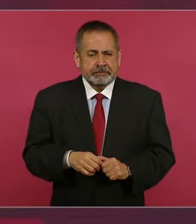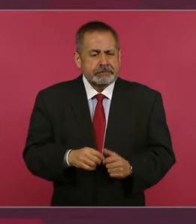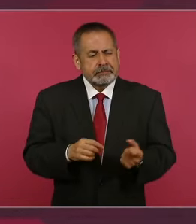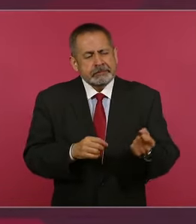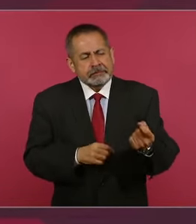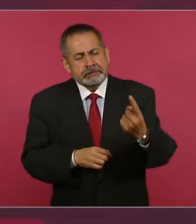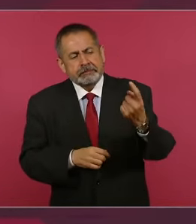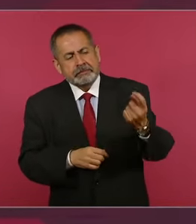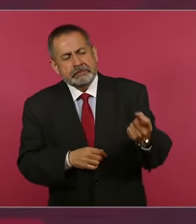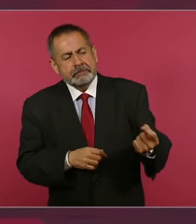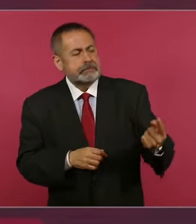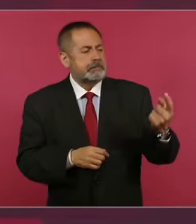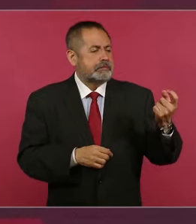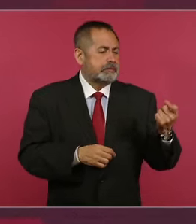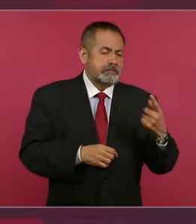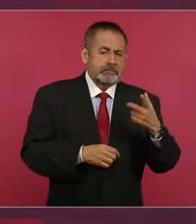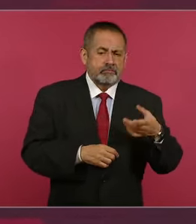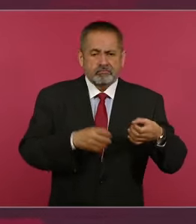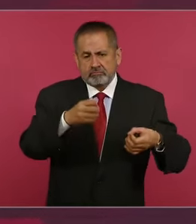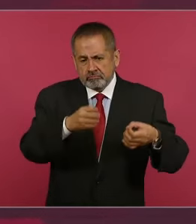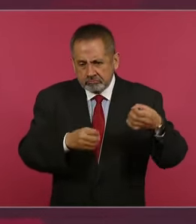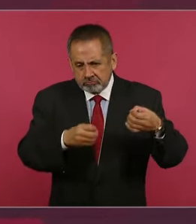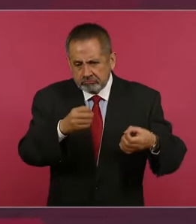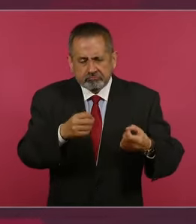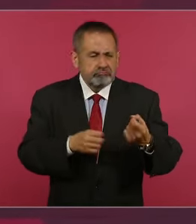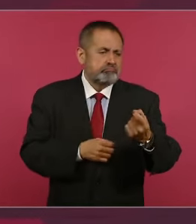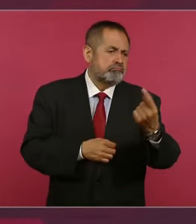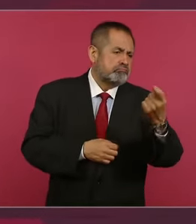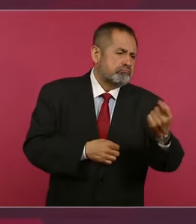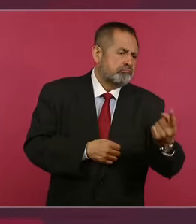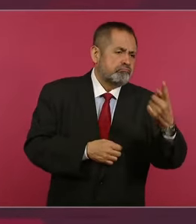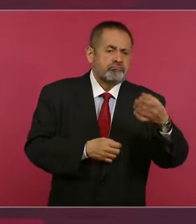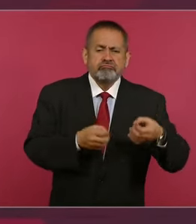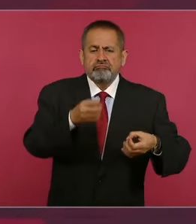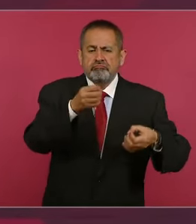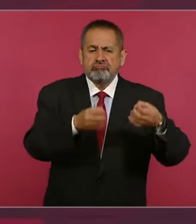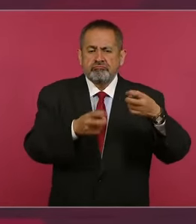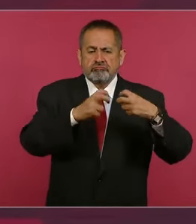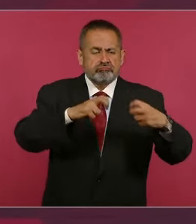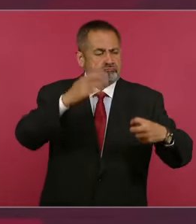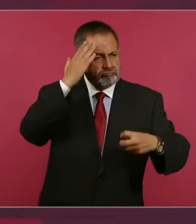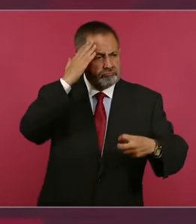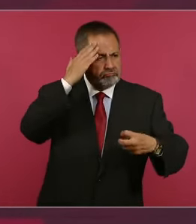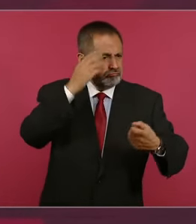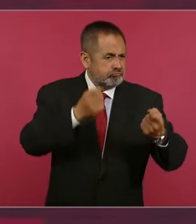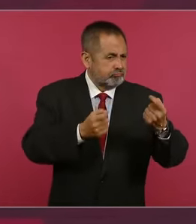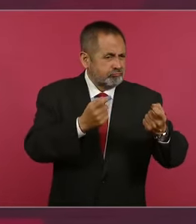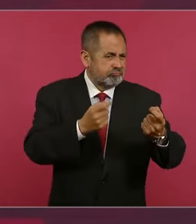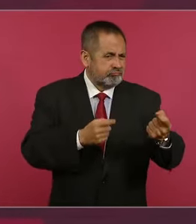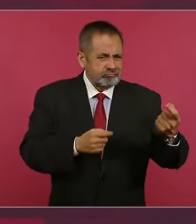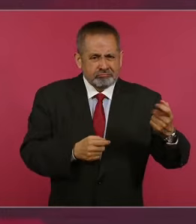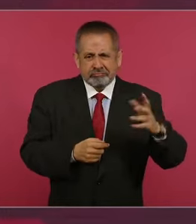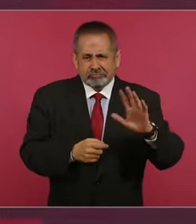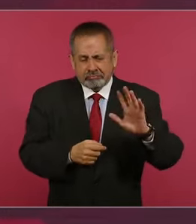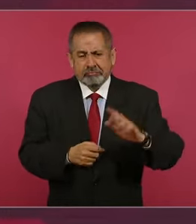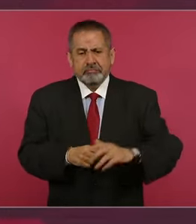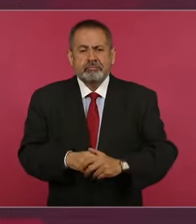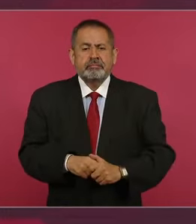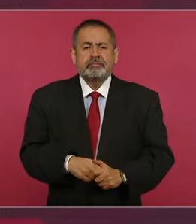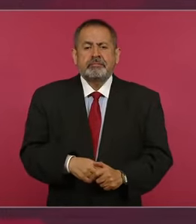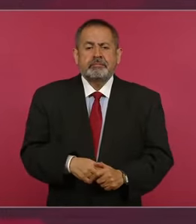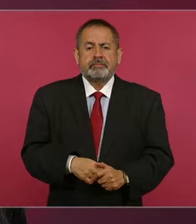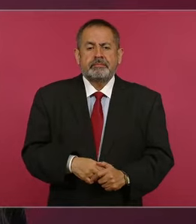excepciones en jueces, en magistrados, en ministras,